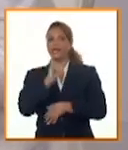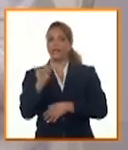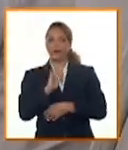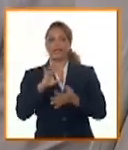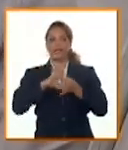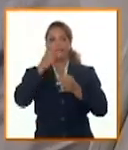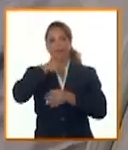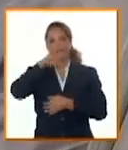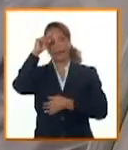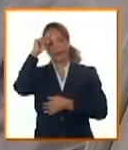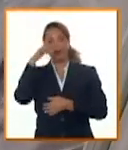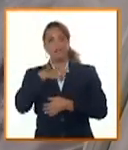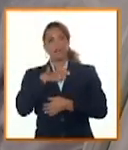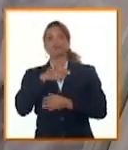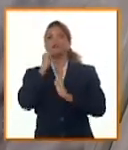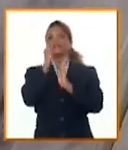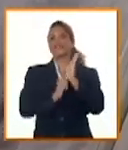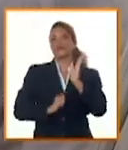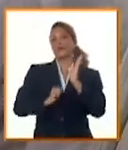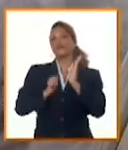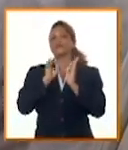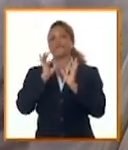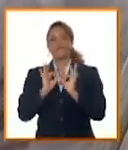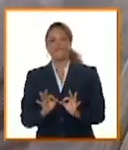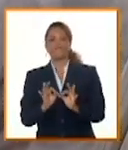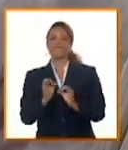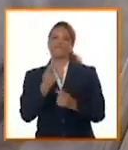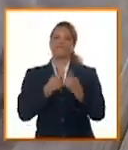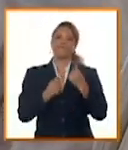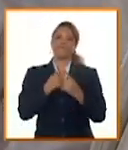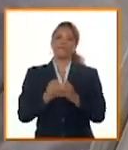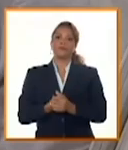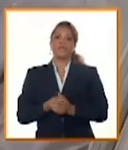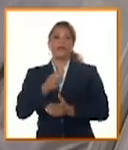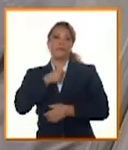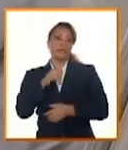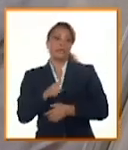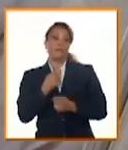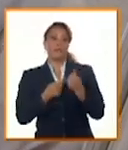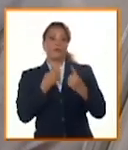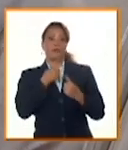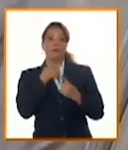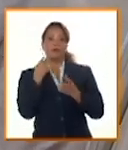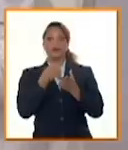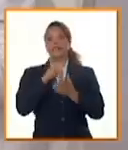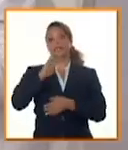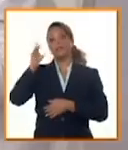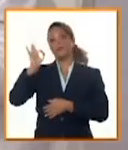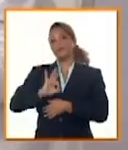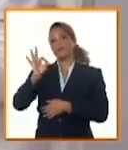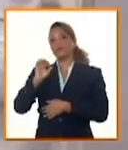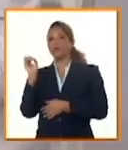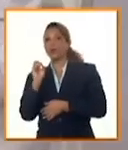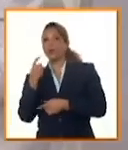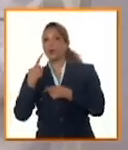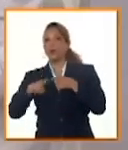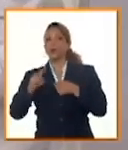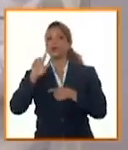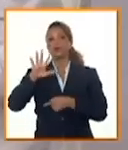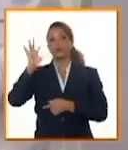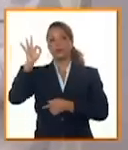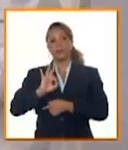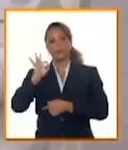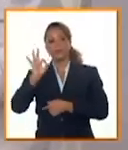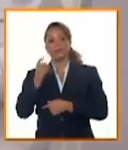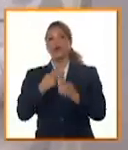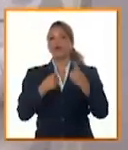por ejemplo tenemos un descuento siempre por eso algunos momentos en algunas transacciones del 3% en otras del cinco incluso Hay momentos en